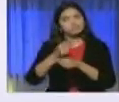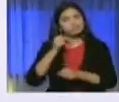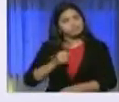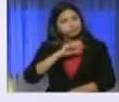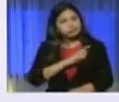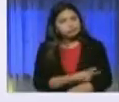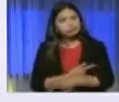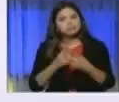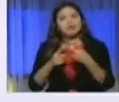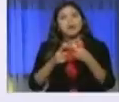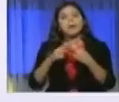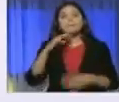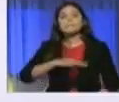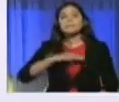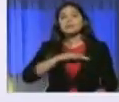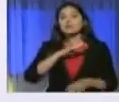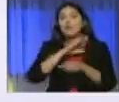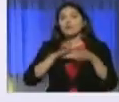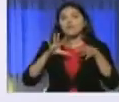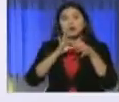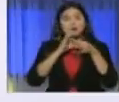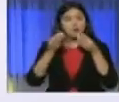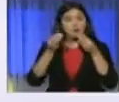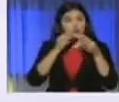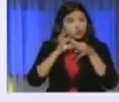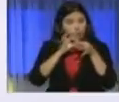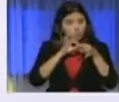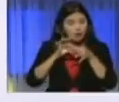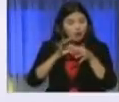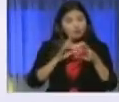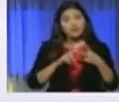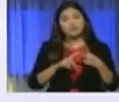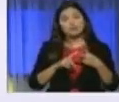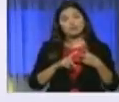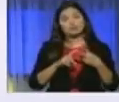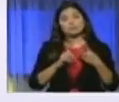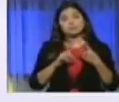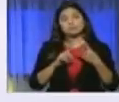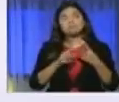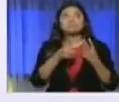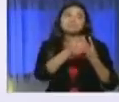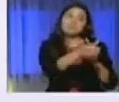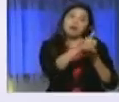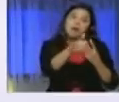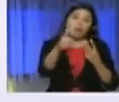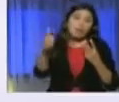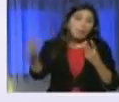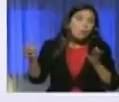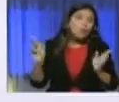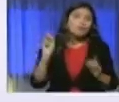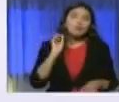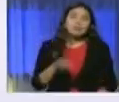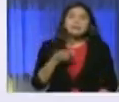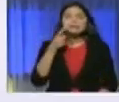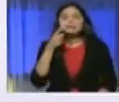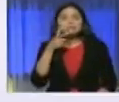fortalecer la gran misión de abastecimiento soberano y además cada quien convertirse en vigilante de que se